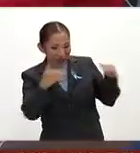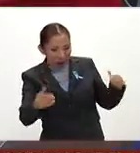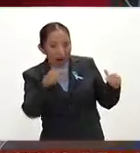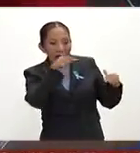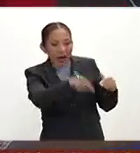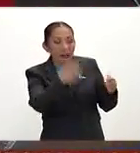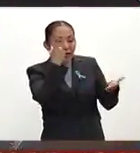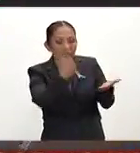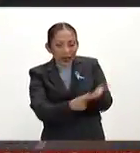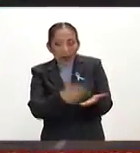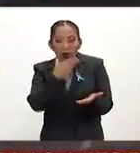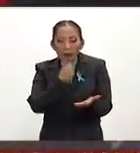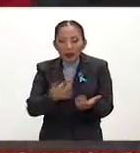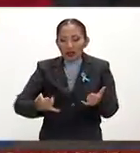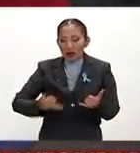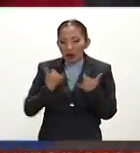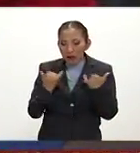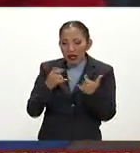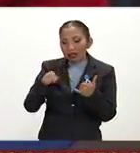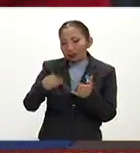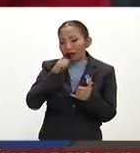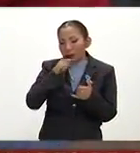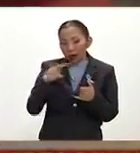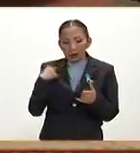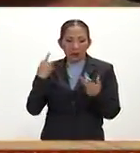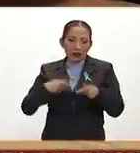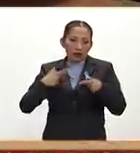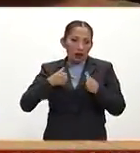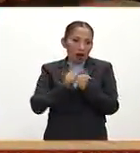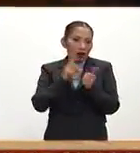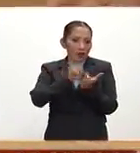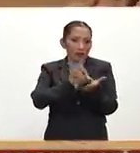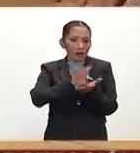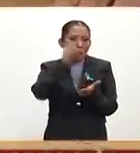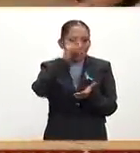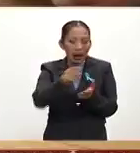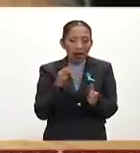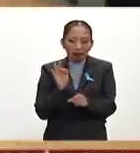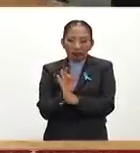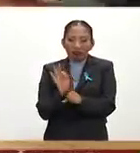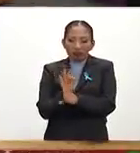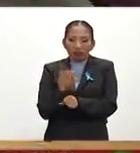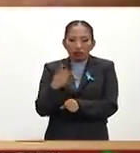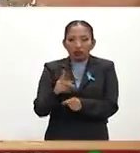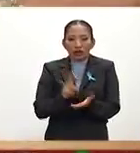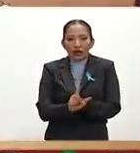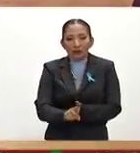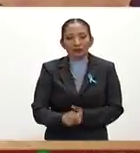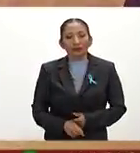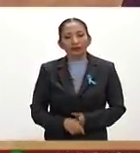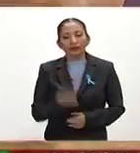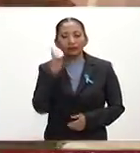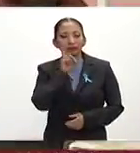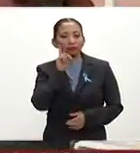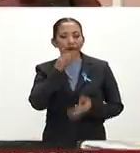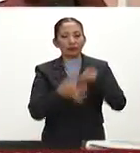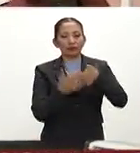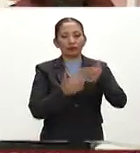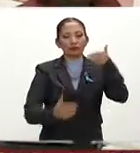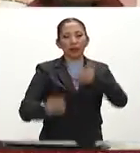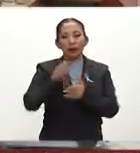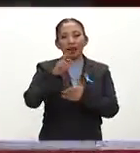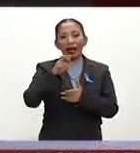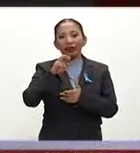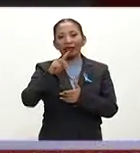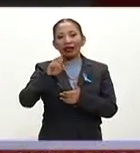haya mujeres, que haya jóvenes, también personas con discapacidad, para que defiendan sus derechos. Magistrada María del Carmen Carrión, muchas